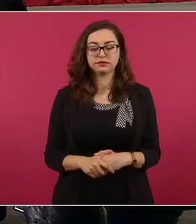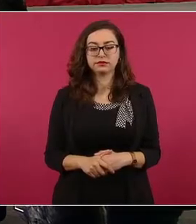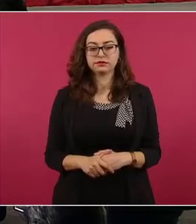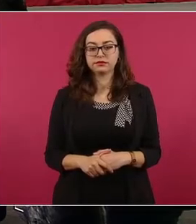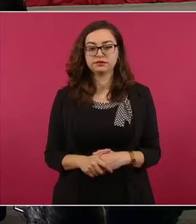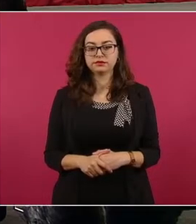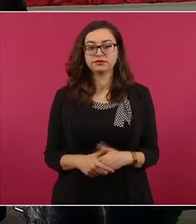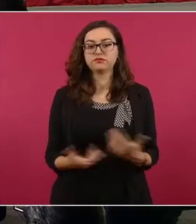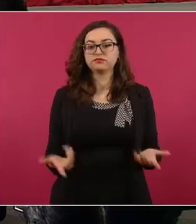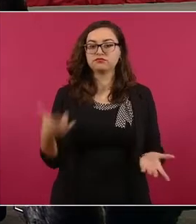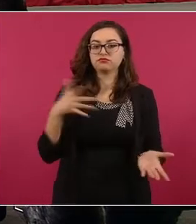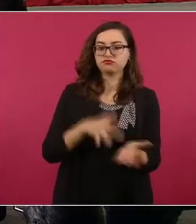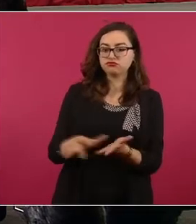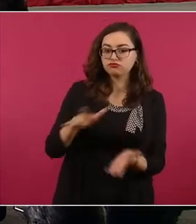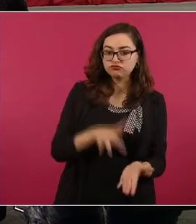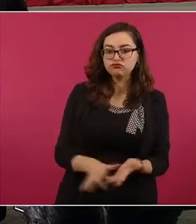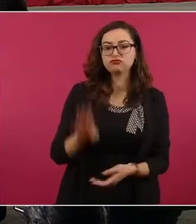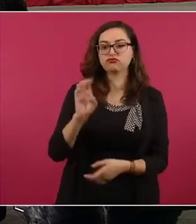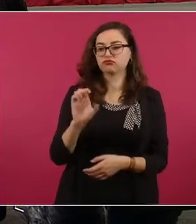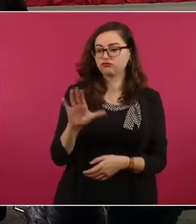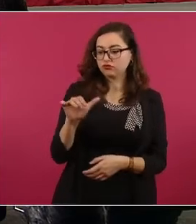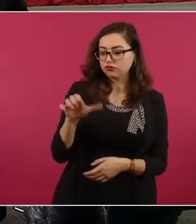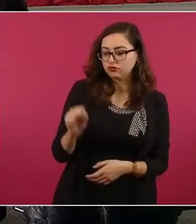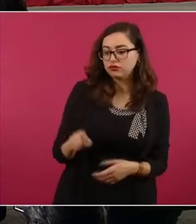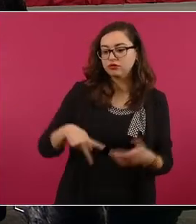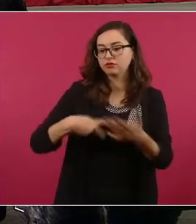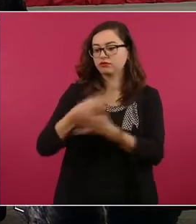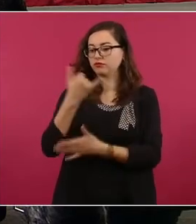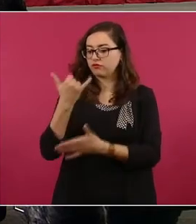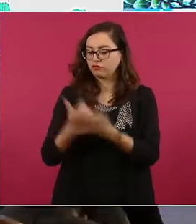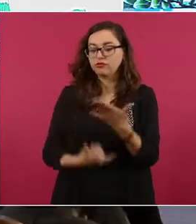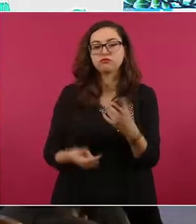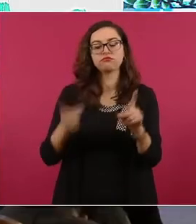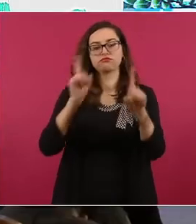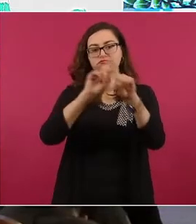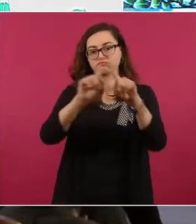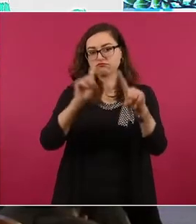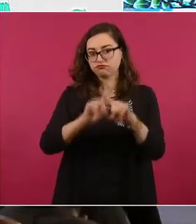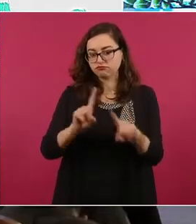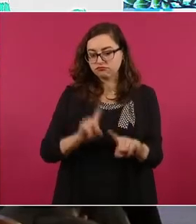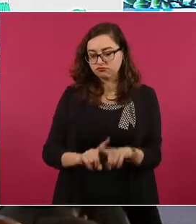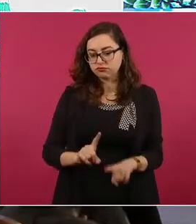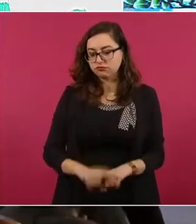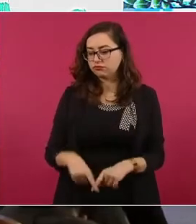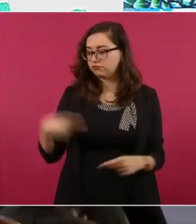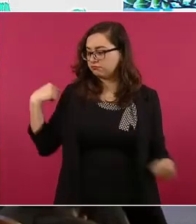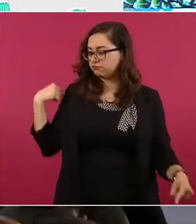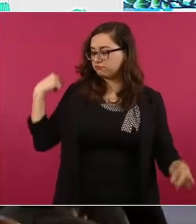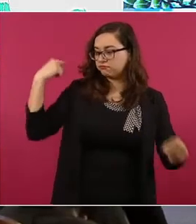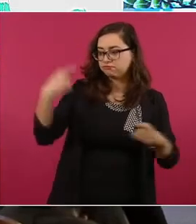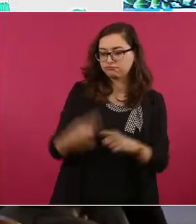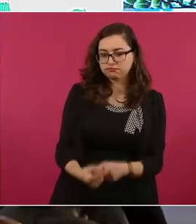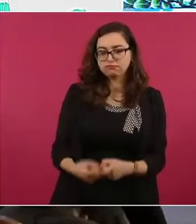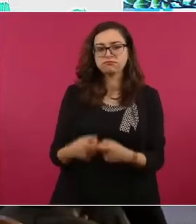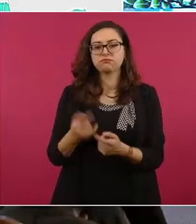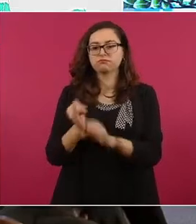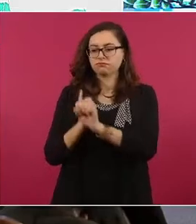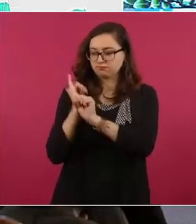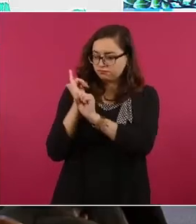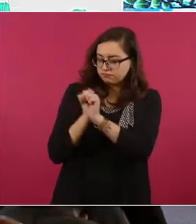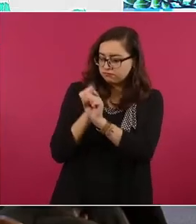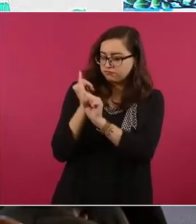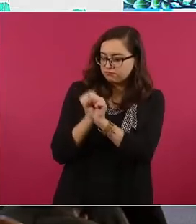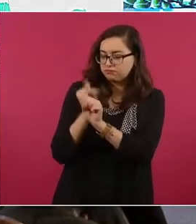investigadoras, becas y también proyectos para justamente documentar y facilitar el que toda